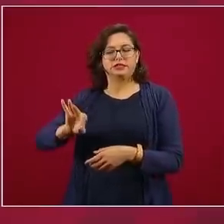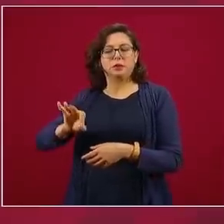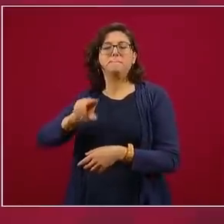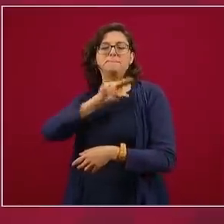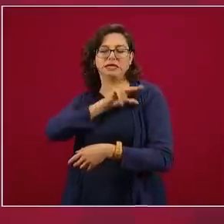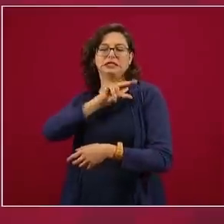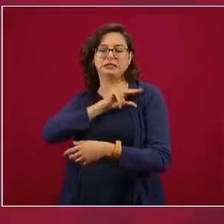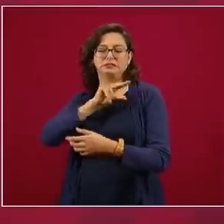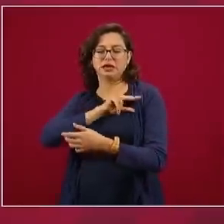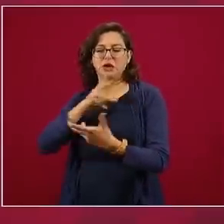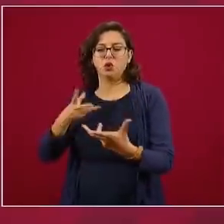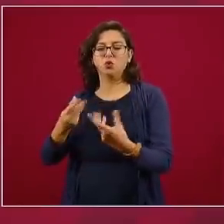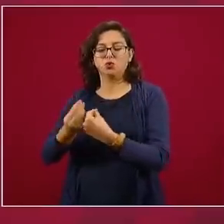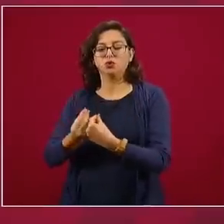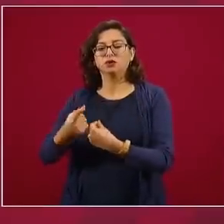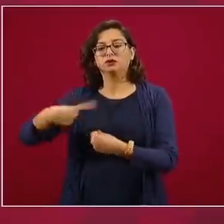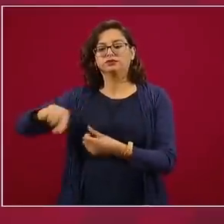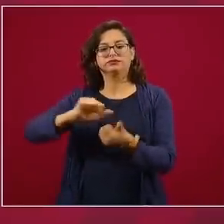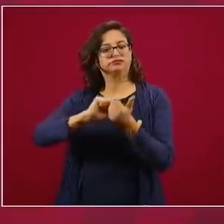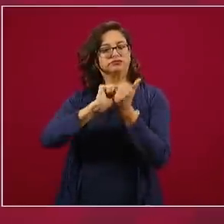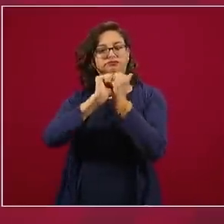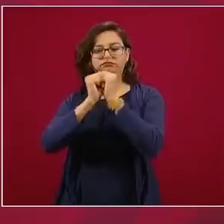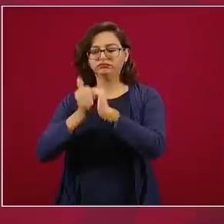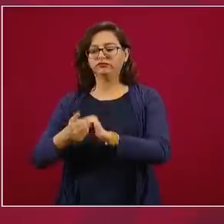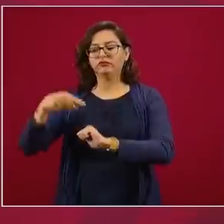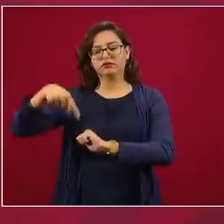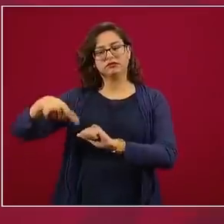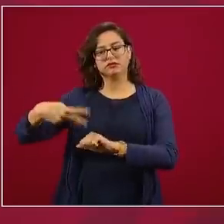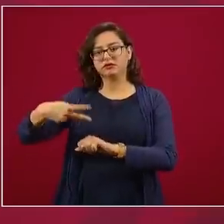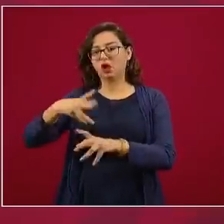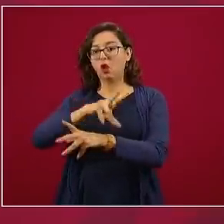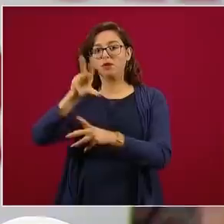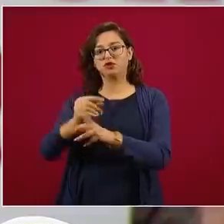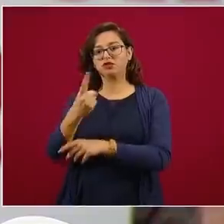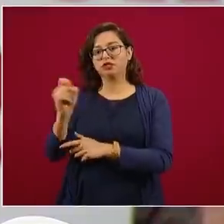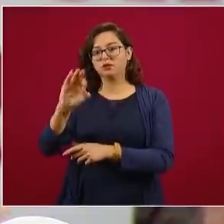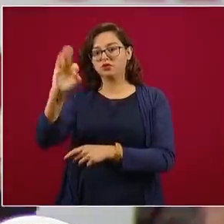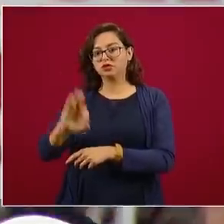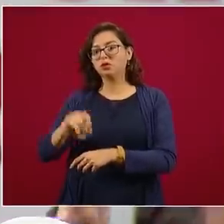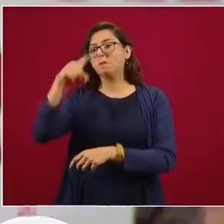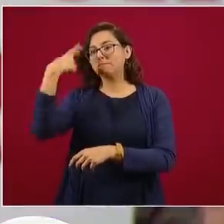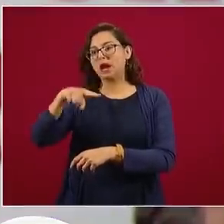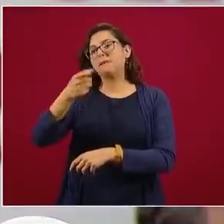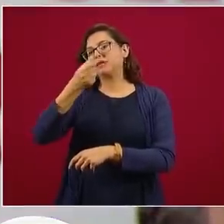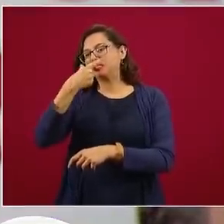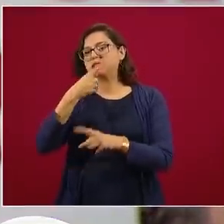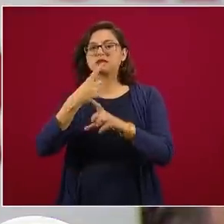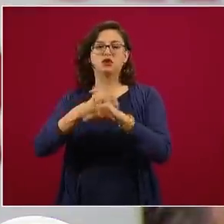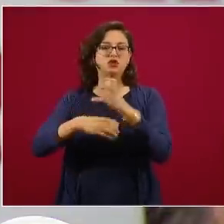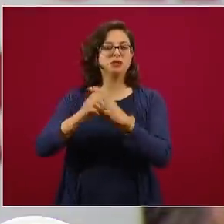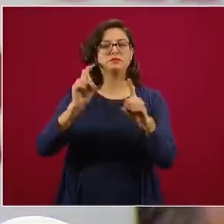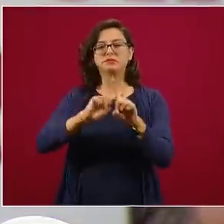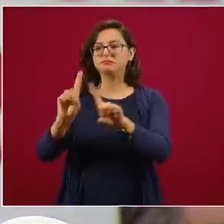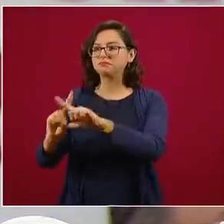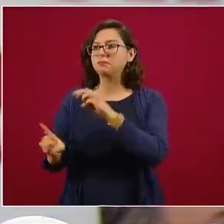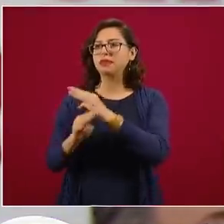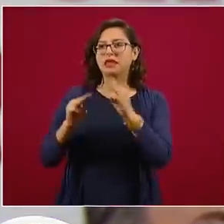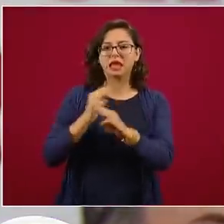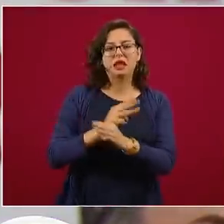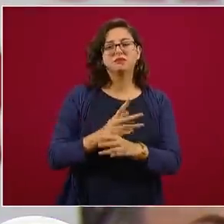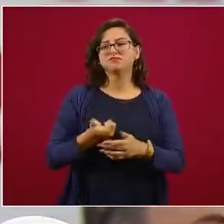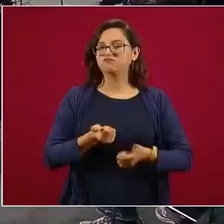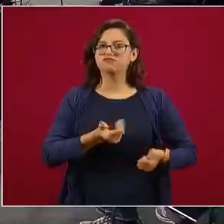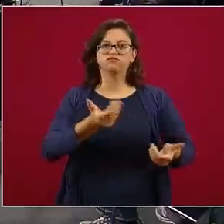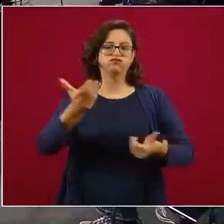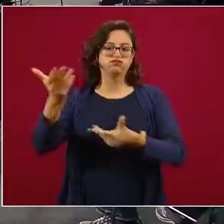privada hasta el momento, que se convierta en la empresa nacional de distribución de insumos para la salud. Y esto es lo que nos permitirá, desde luego,